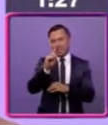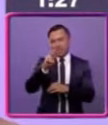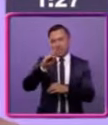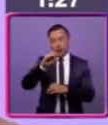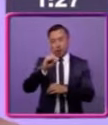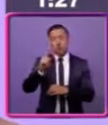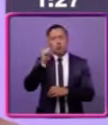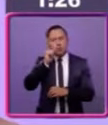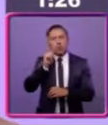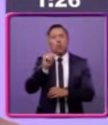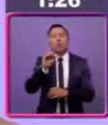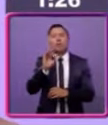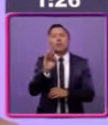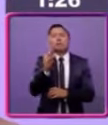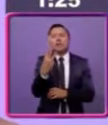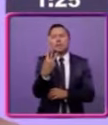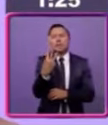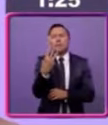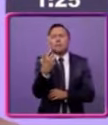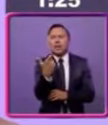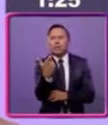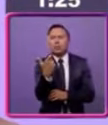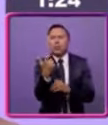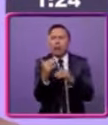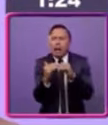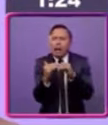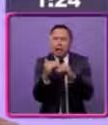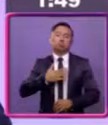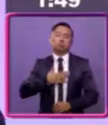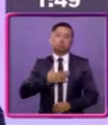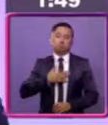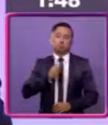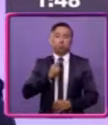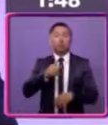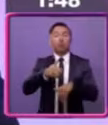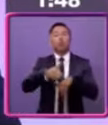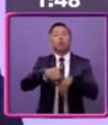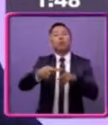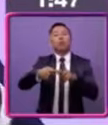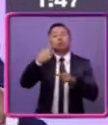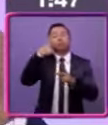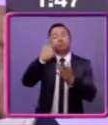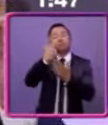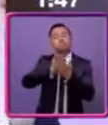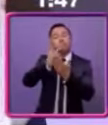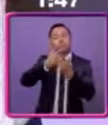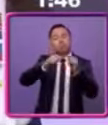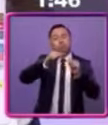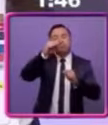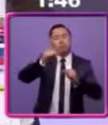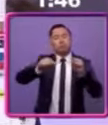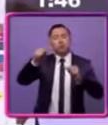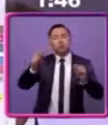la la candidata no grabé en el nombre qué vergüenza la candidata